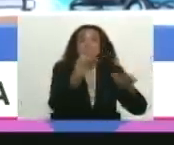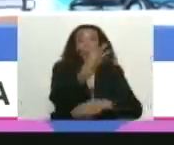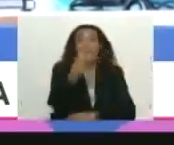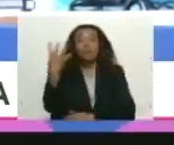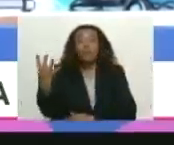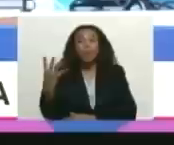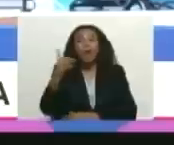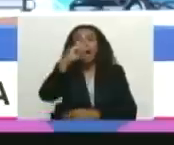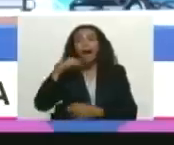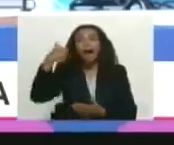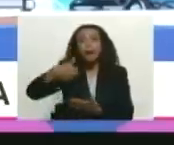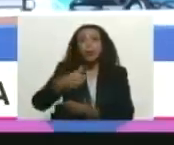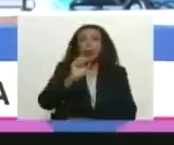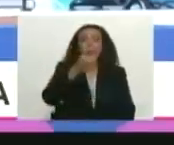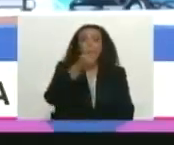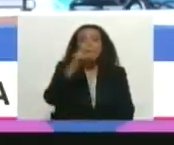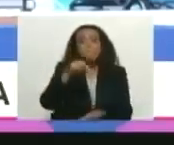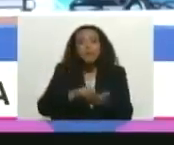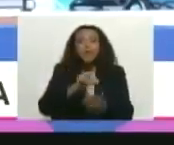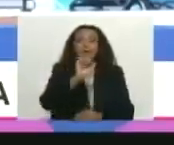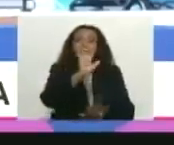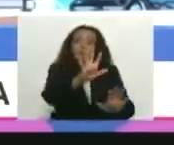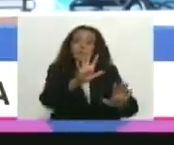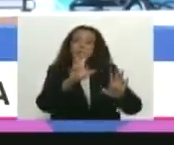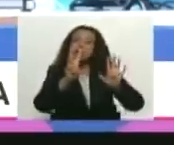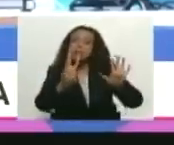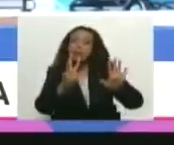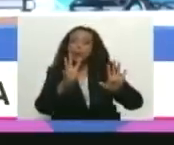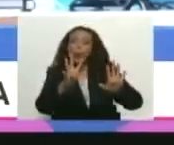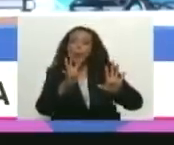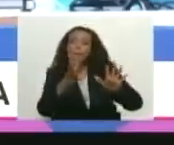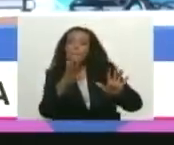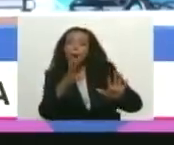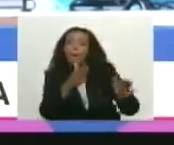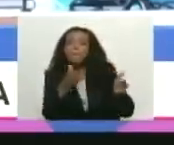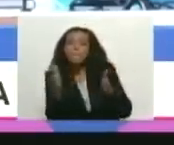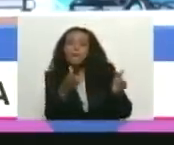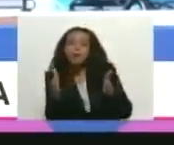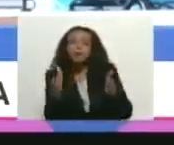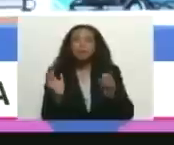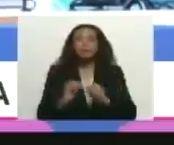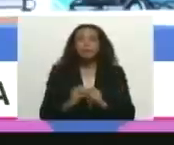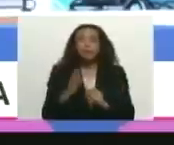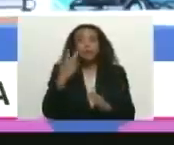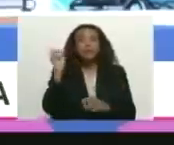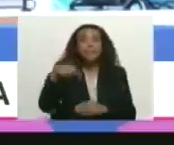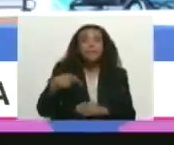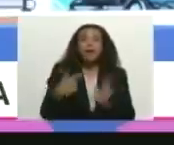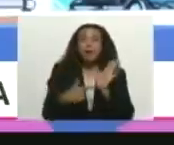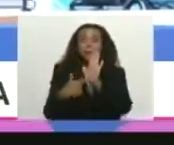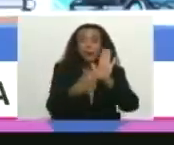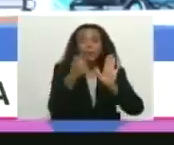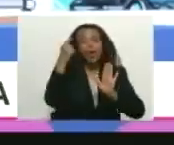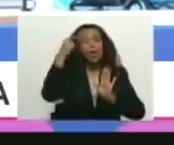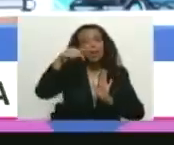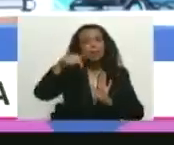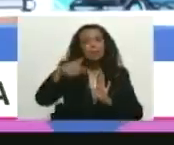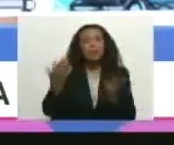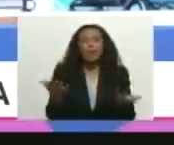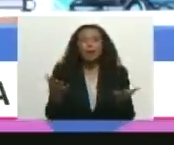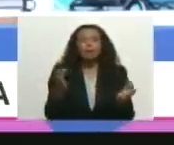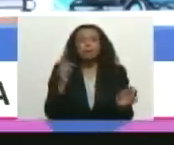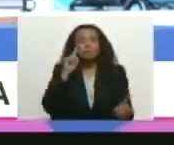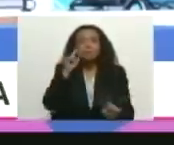1.944 desde el año 2019 al año 2023. Hay un caso más que queremos mostrar el día de hoy, nos vamos para